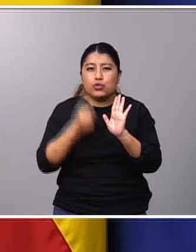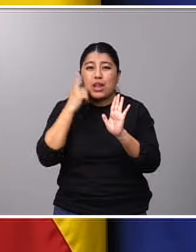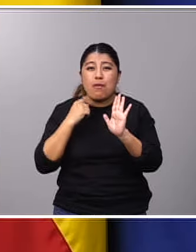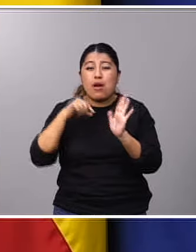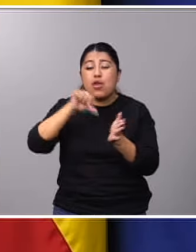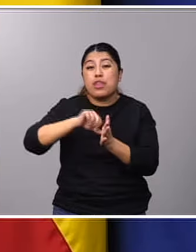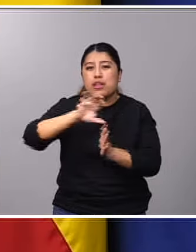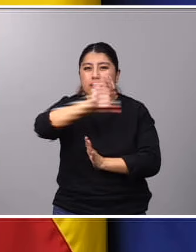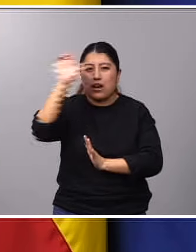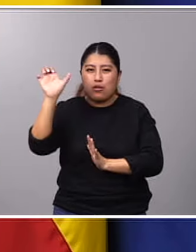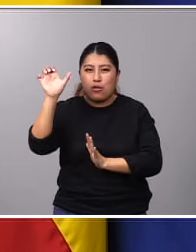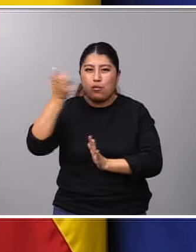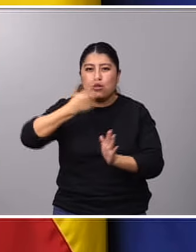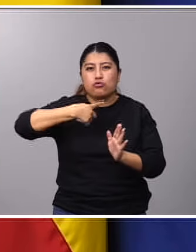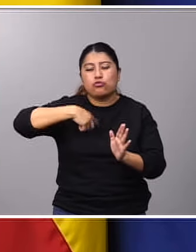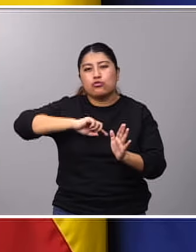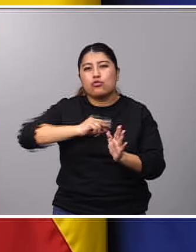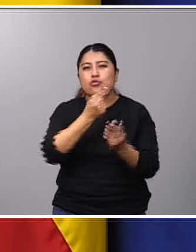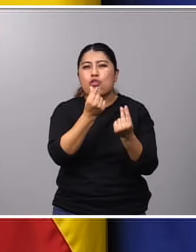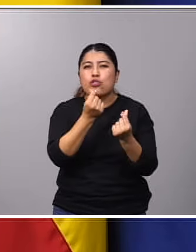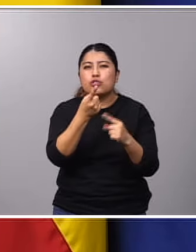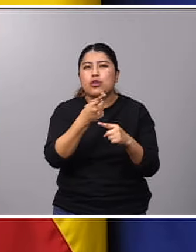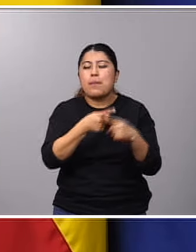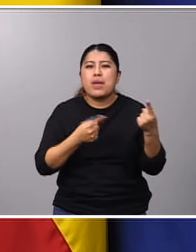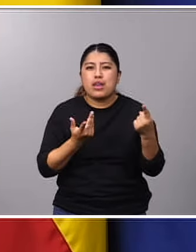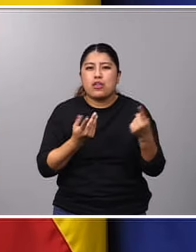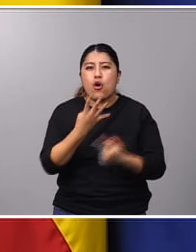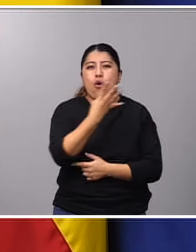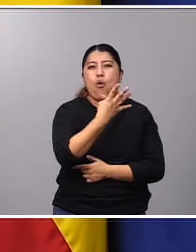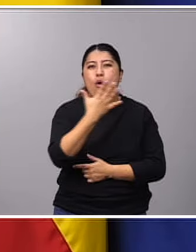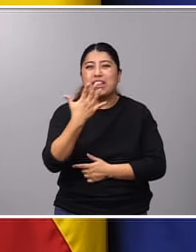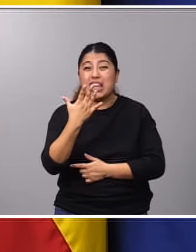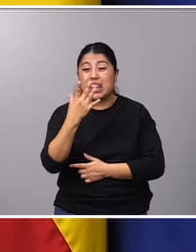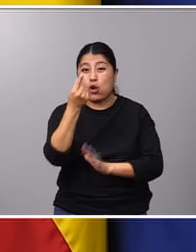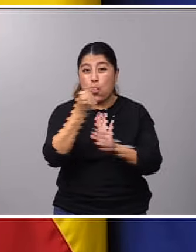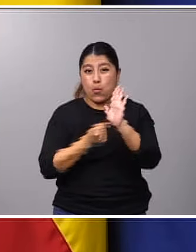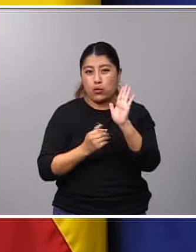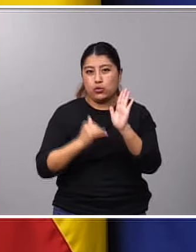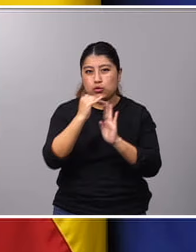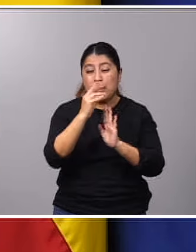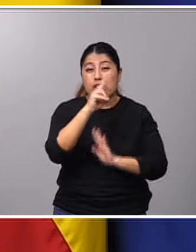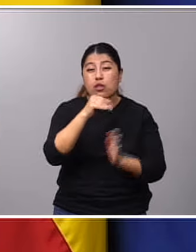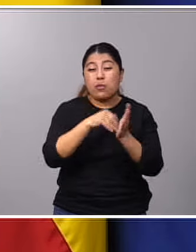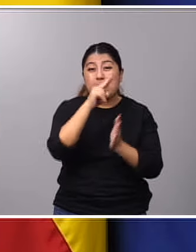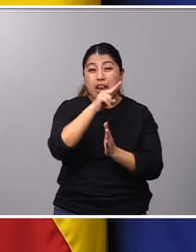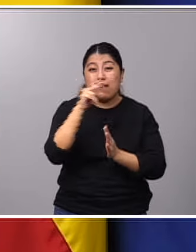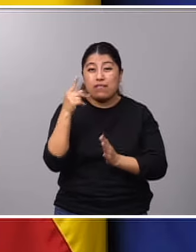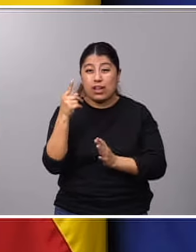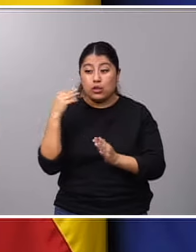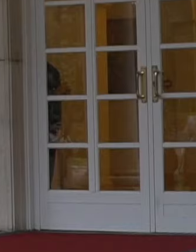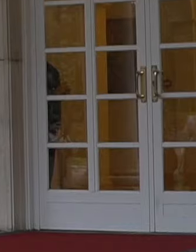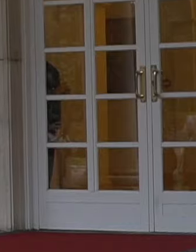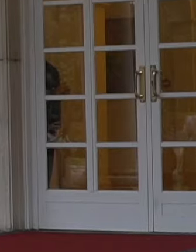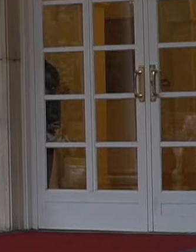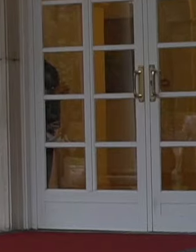Europeo, nuestro coste medio apenas ha subido 45 puntos básicos desde 2021, es decir, diez veces